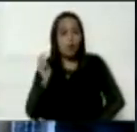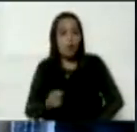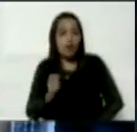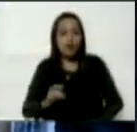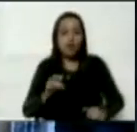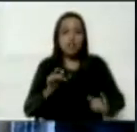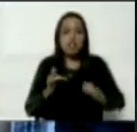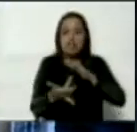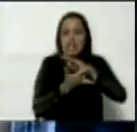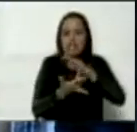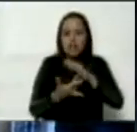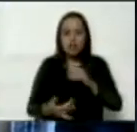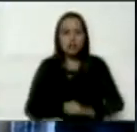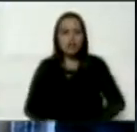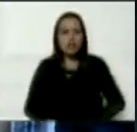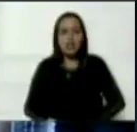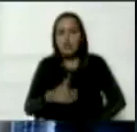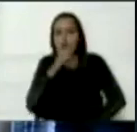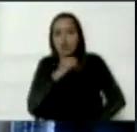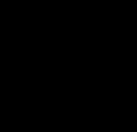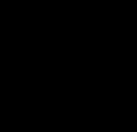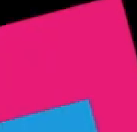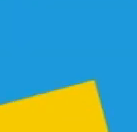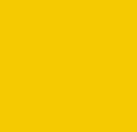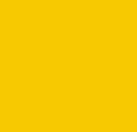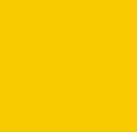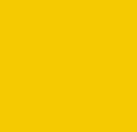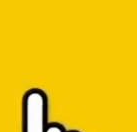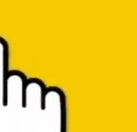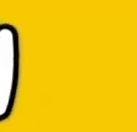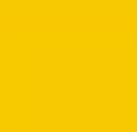y otros, viola sus derechos económicos.